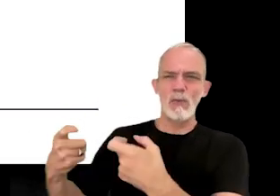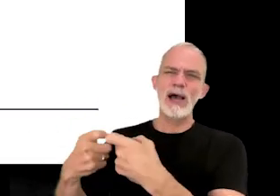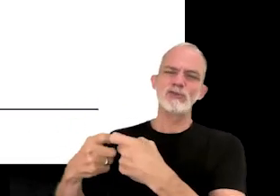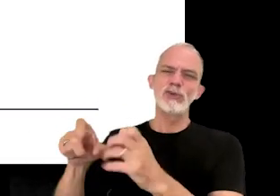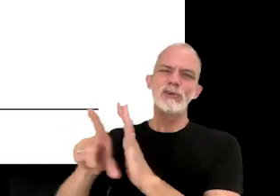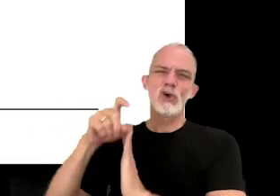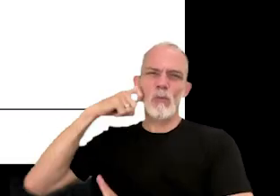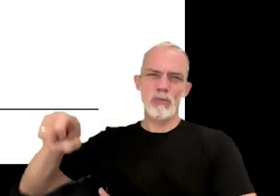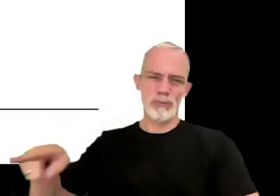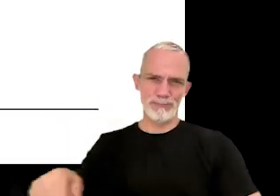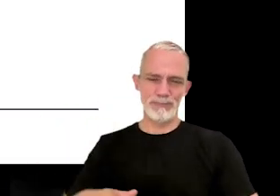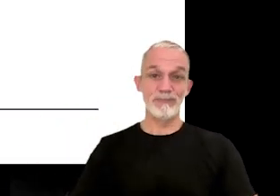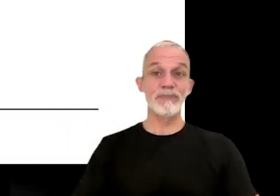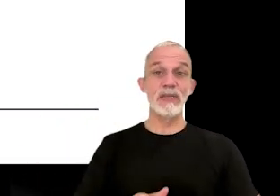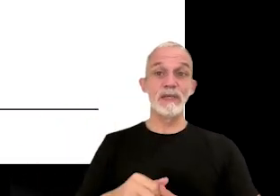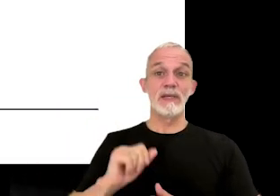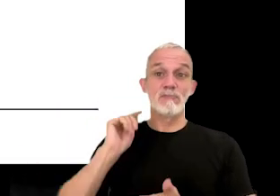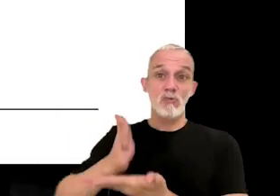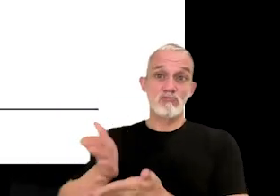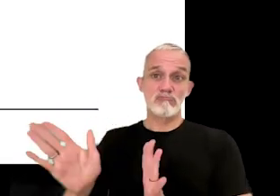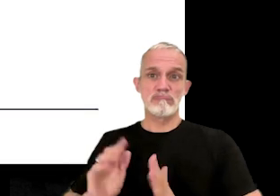ilícita. Y